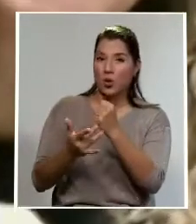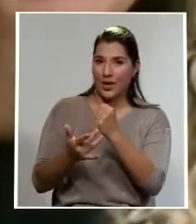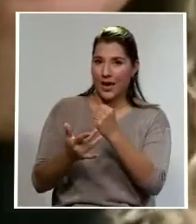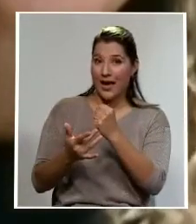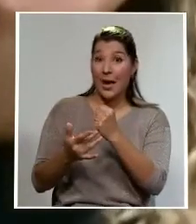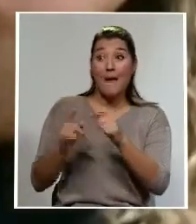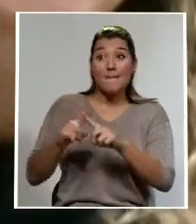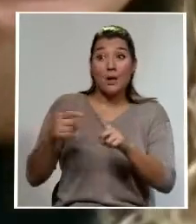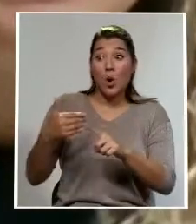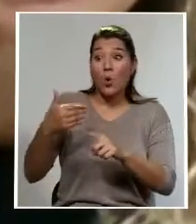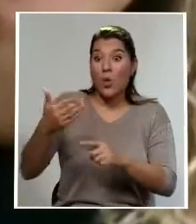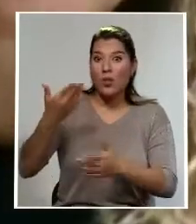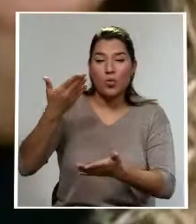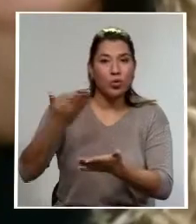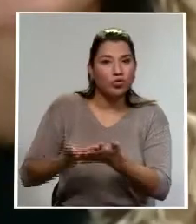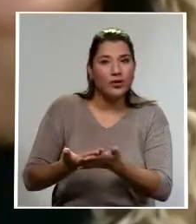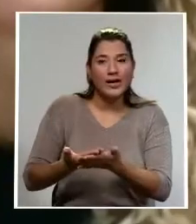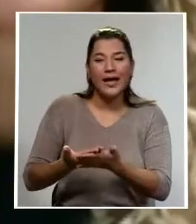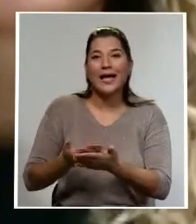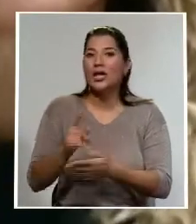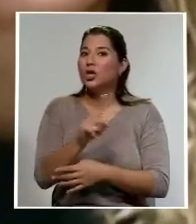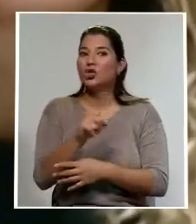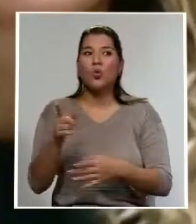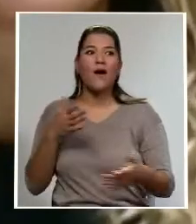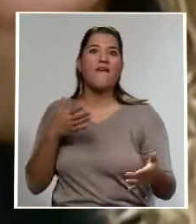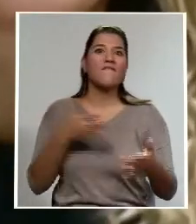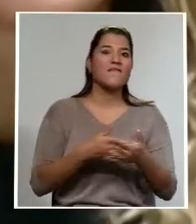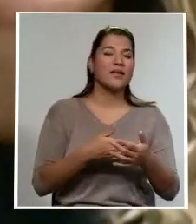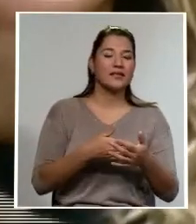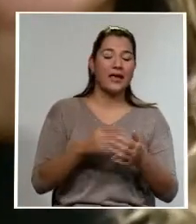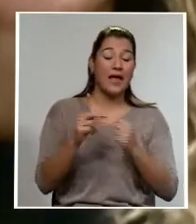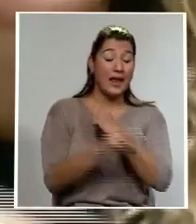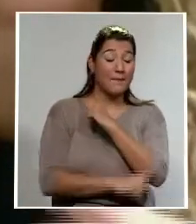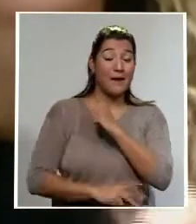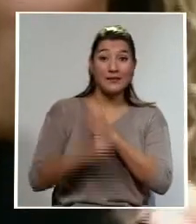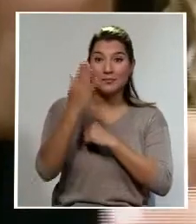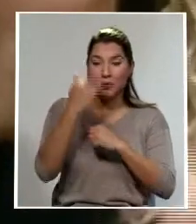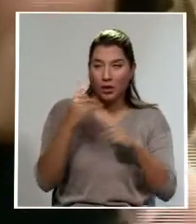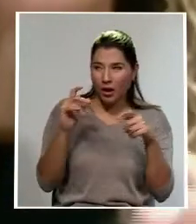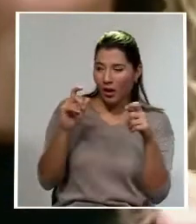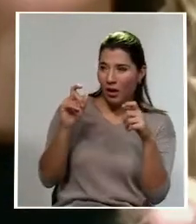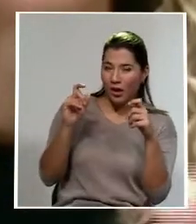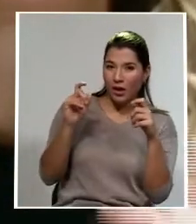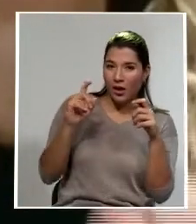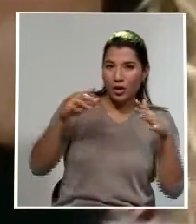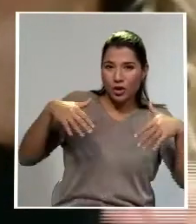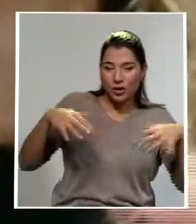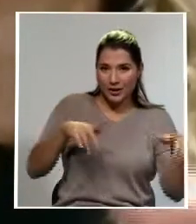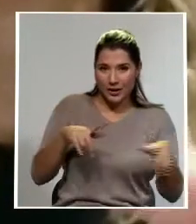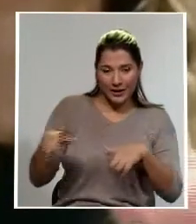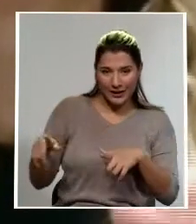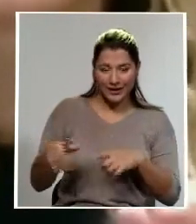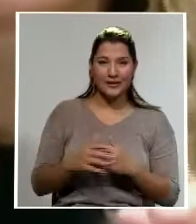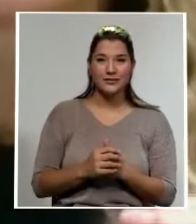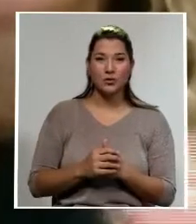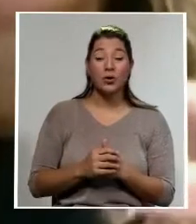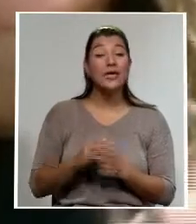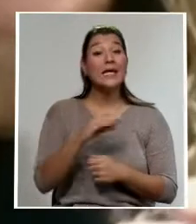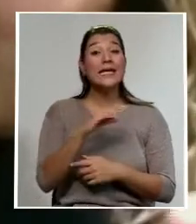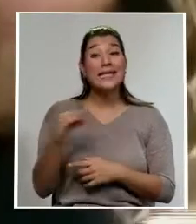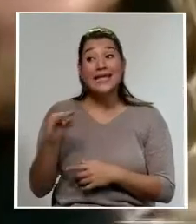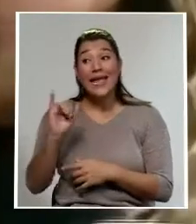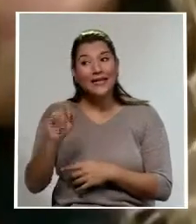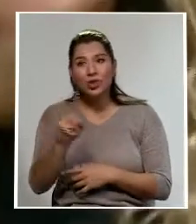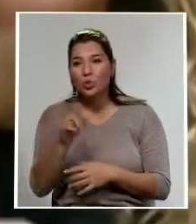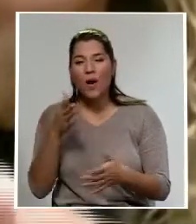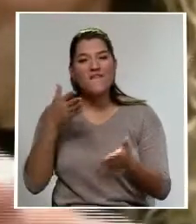ha pasado con el tema de la generación distribuida, que está entonces desprotegido y que no afecte el sistema eléctrico nacional. ¿Por